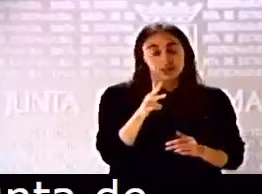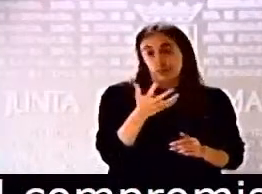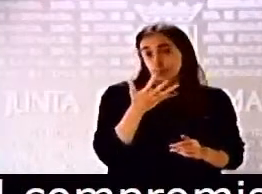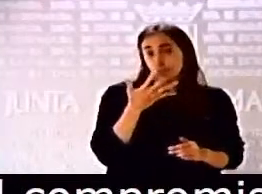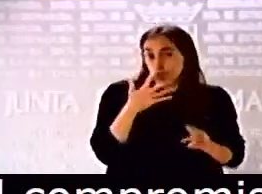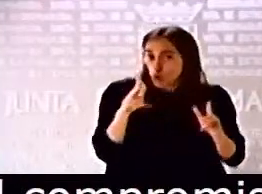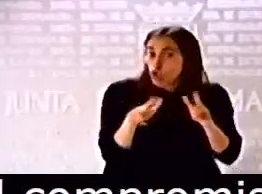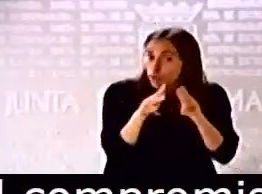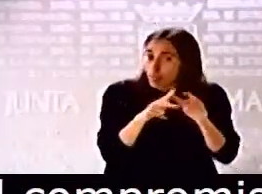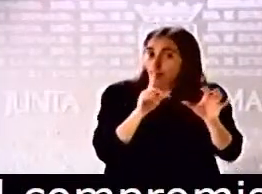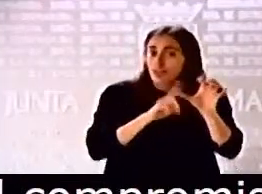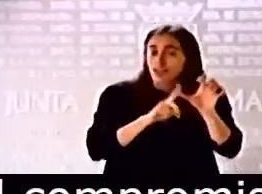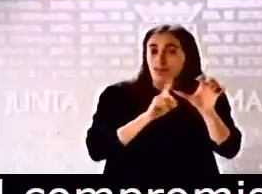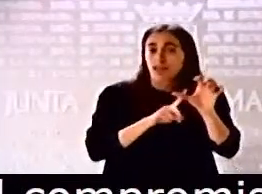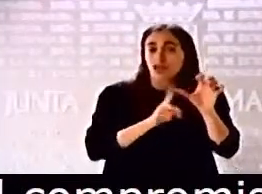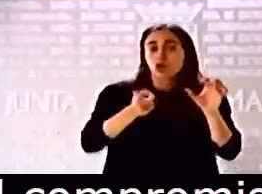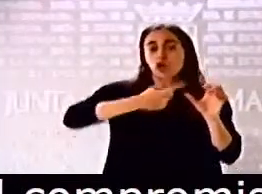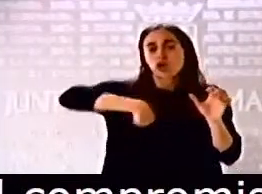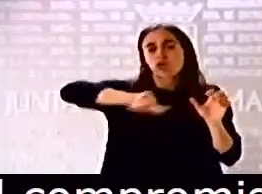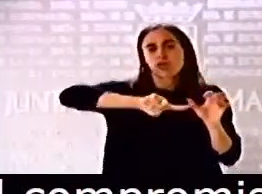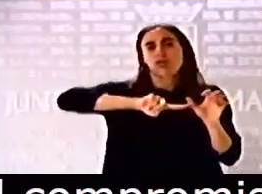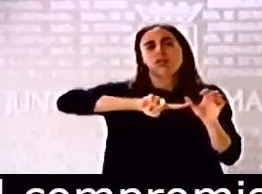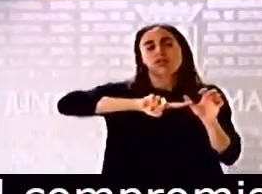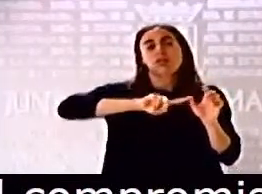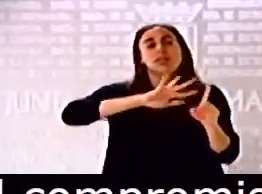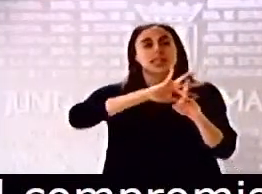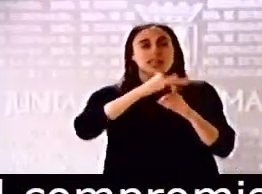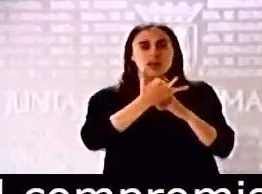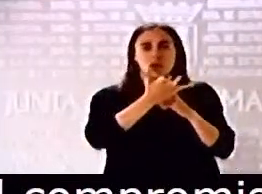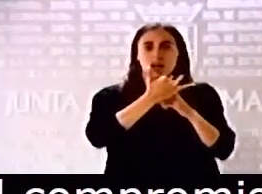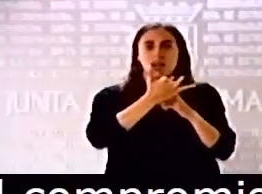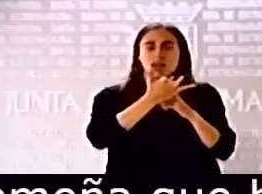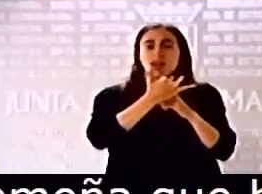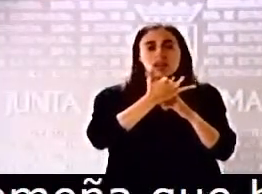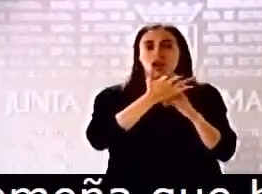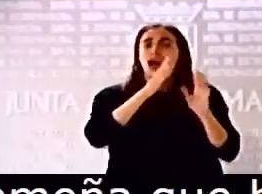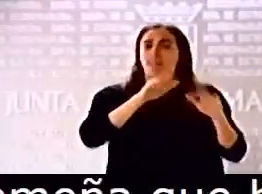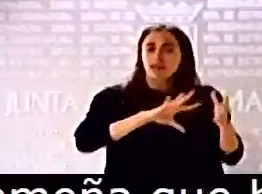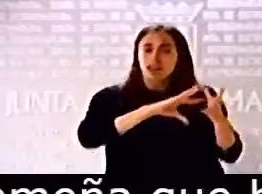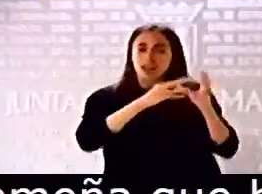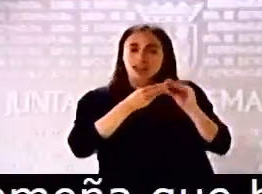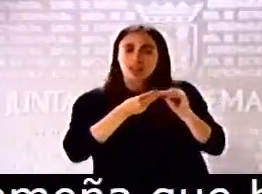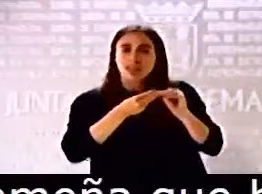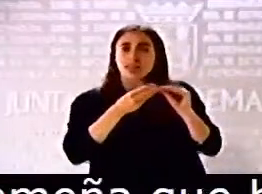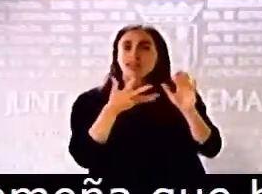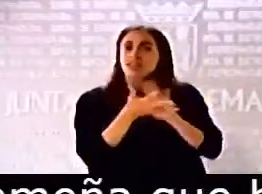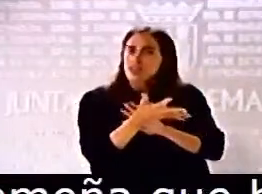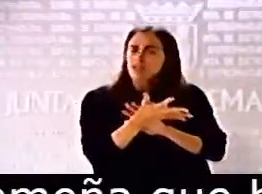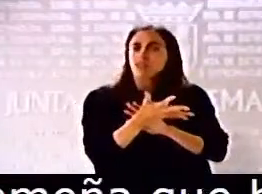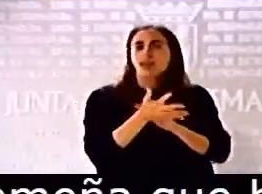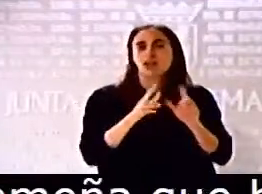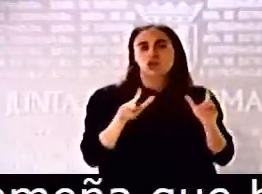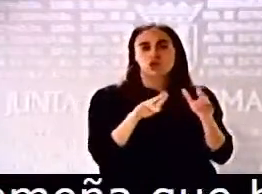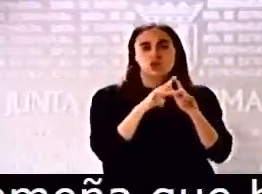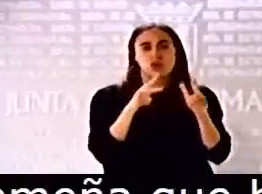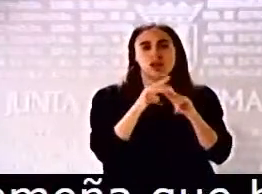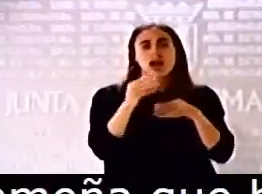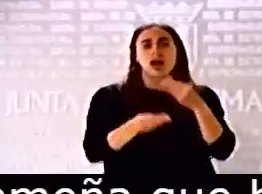extremeña, que ha sabido estar a la altura de las circunstancias, que ha sabido realizar